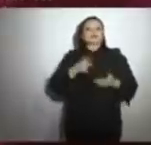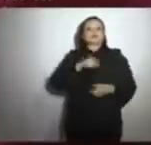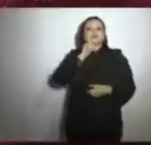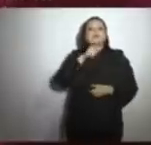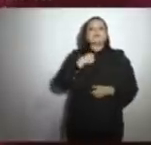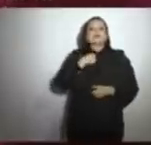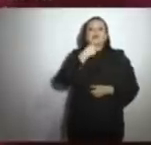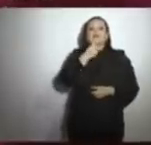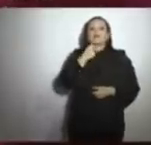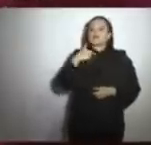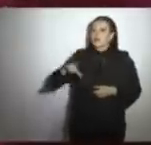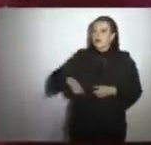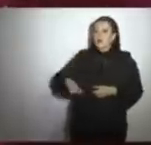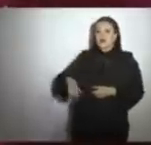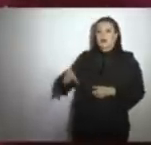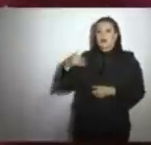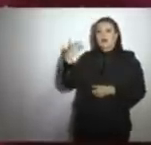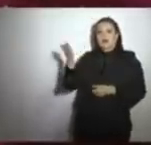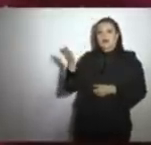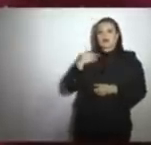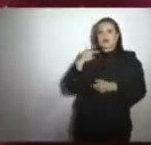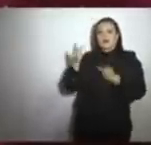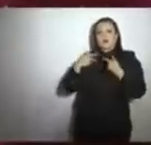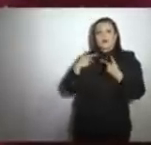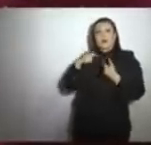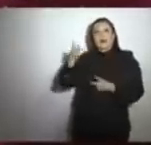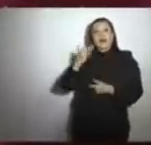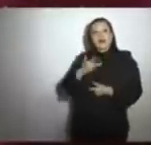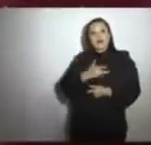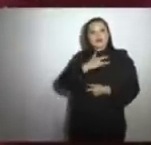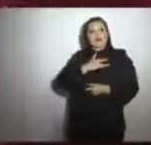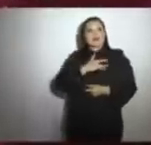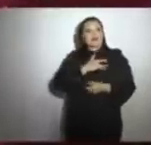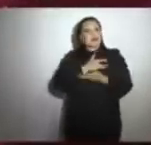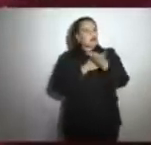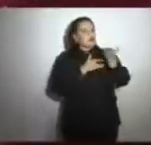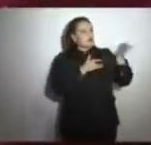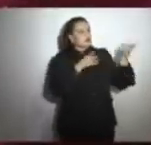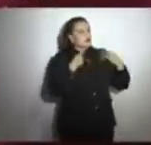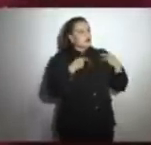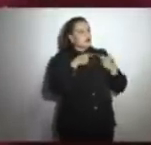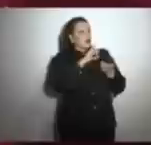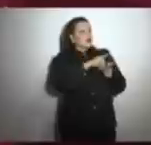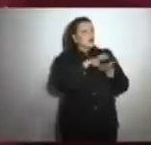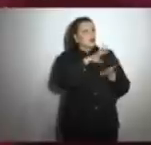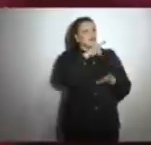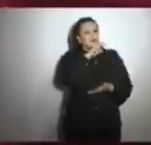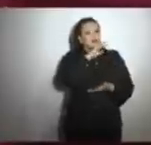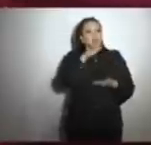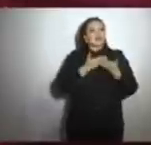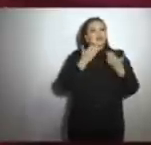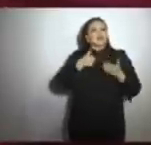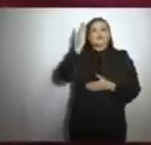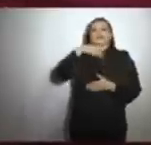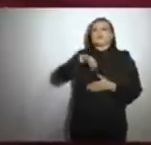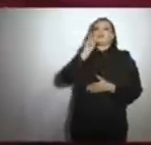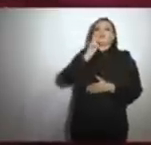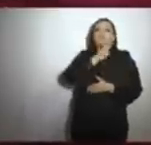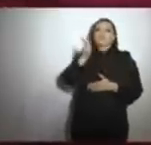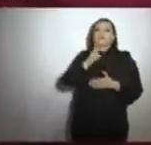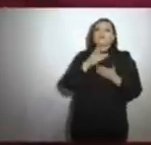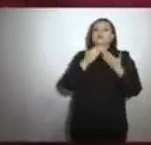que su gobernador es alguien que está preocupado por ustedes. Yo estoy sorprendida que lo venimos de un